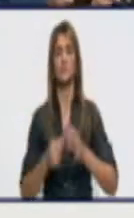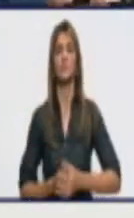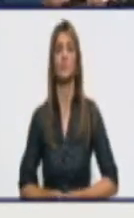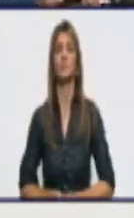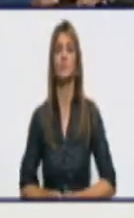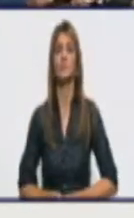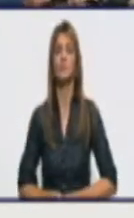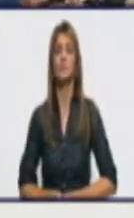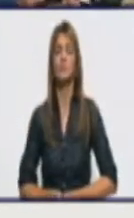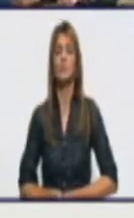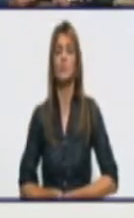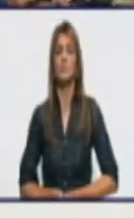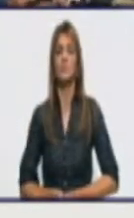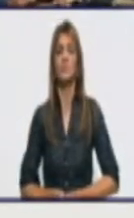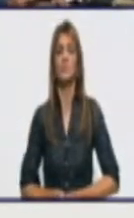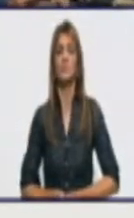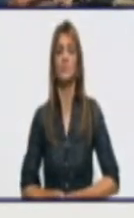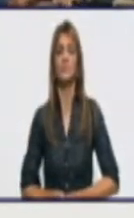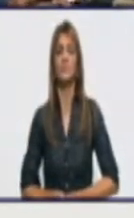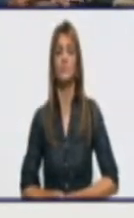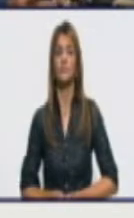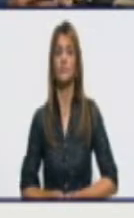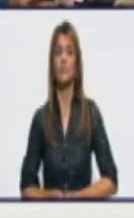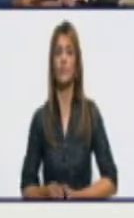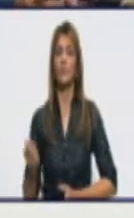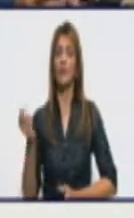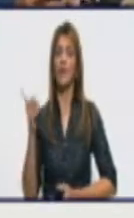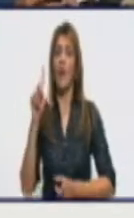el sector de la comercialización ha tenido